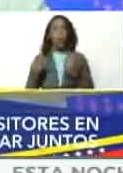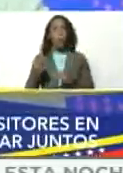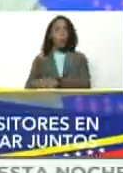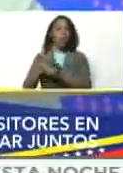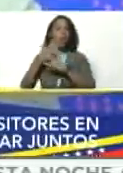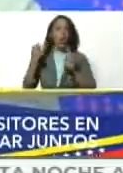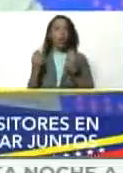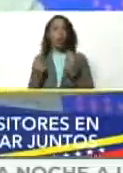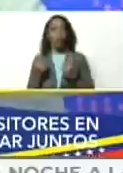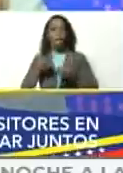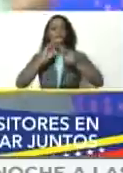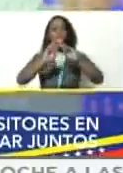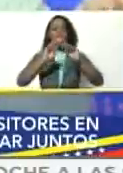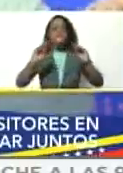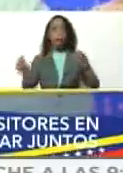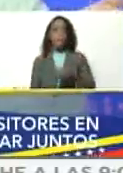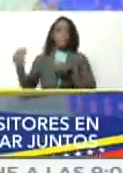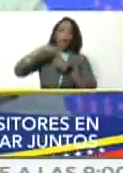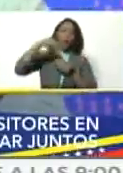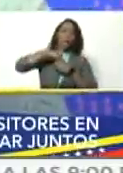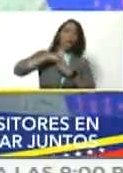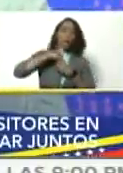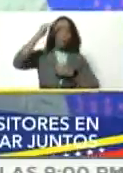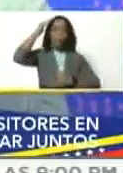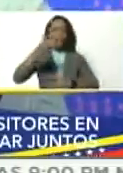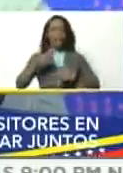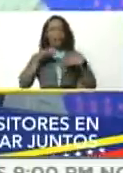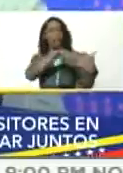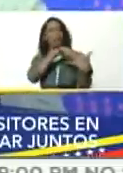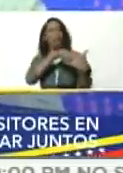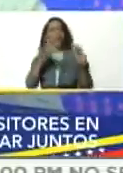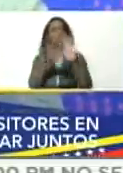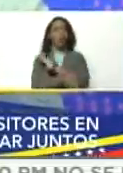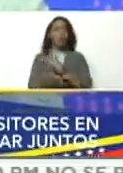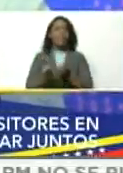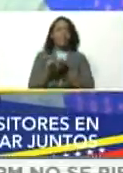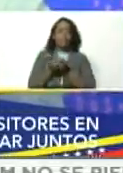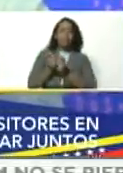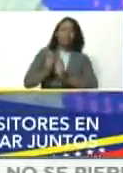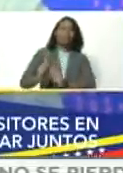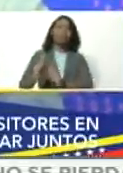económico, llamados a intervención militar y a guerra, intentos de